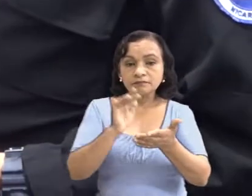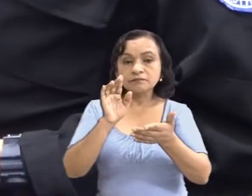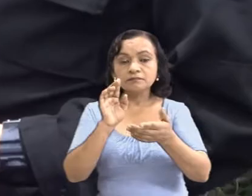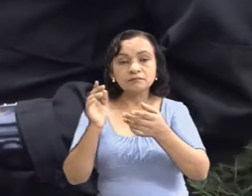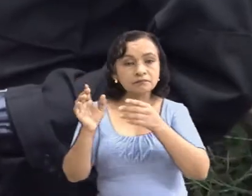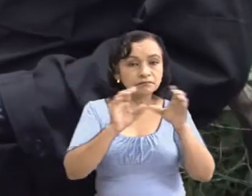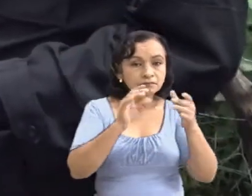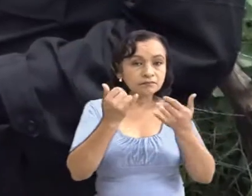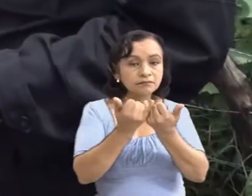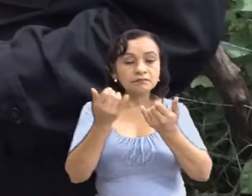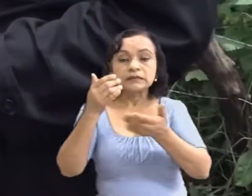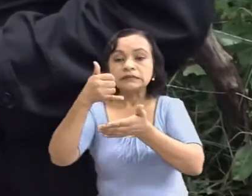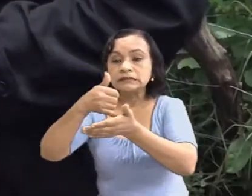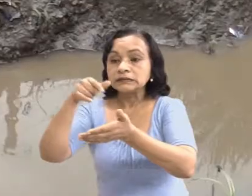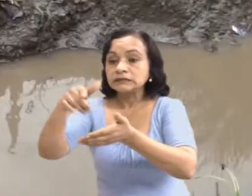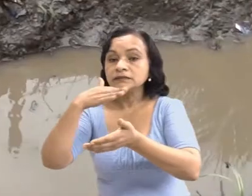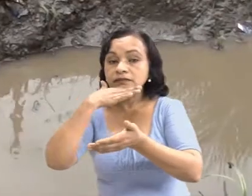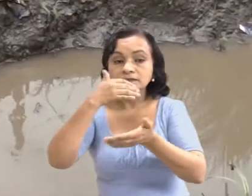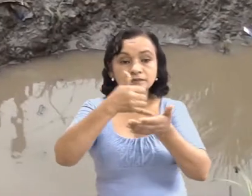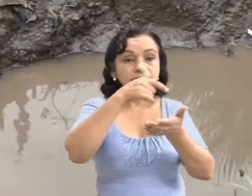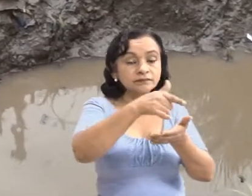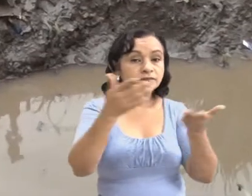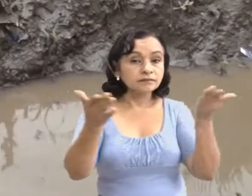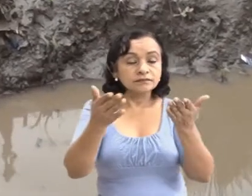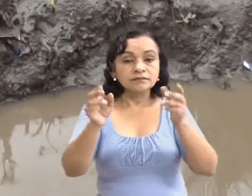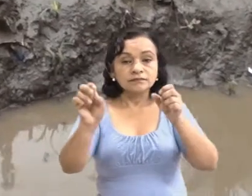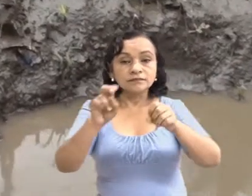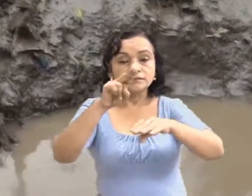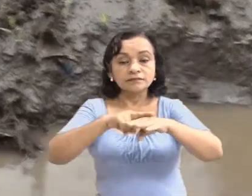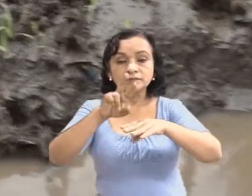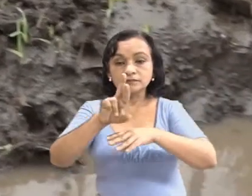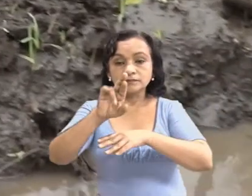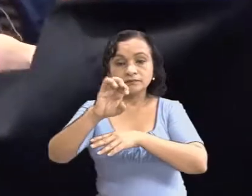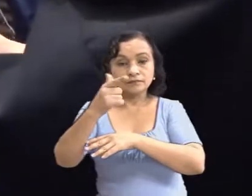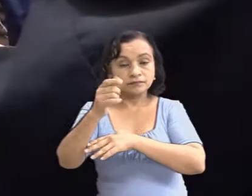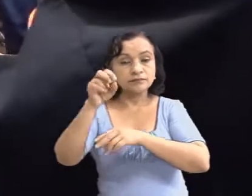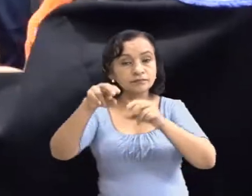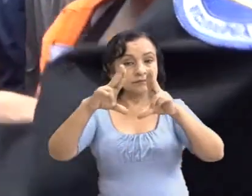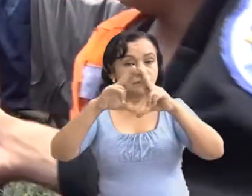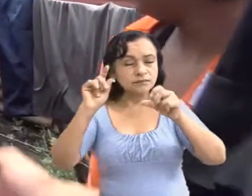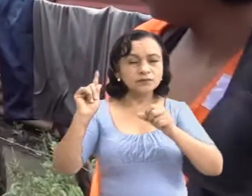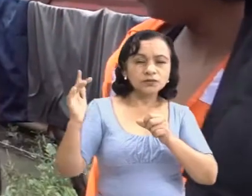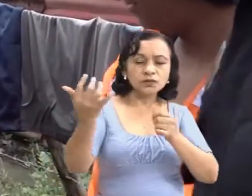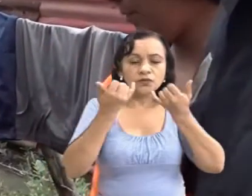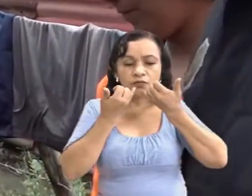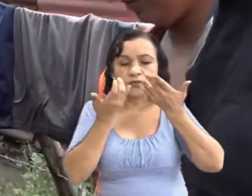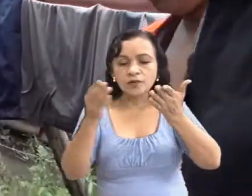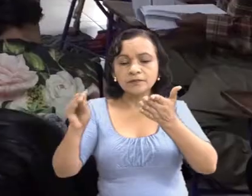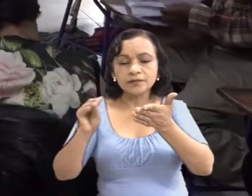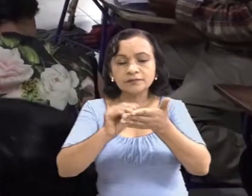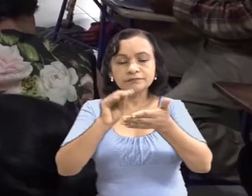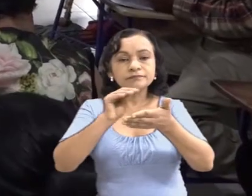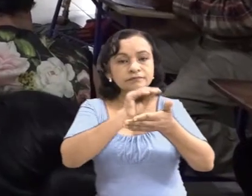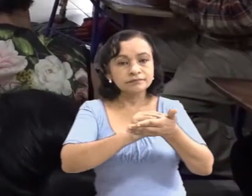la georreferenciación de puntos críticos, así como la Plataforma Nacional de Riesgo, donde se procesa toda la información que se